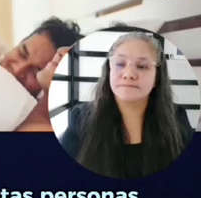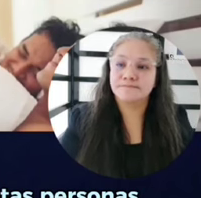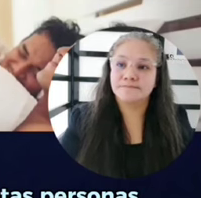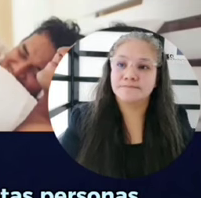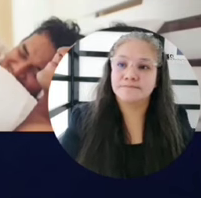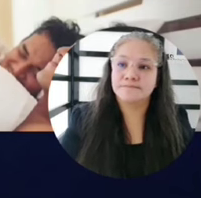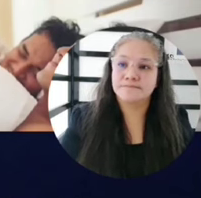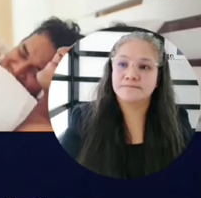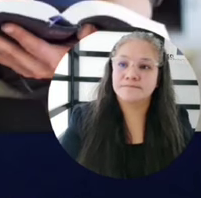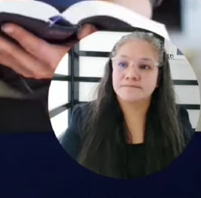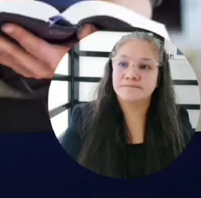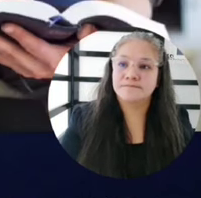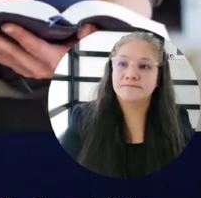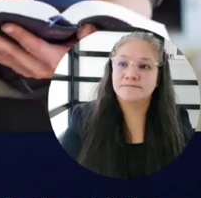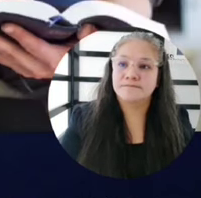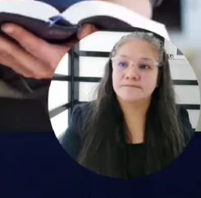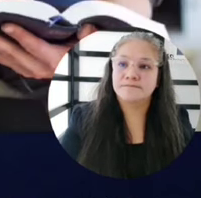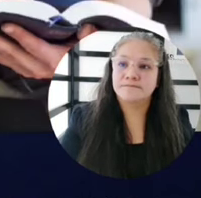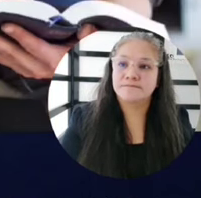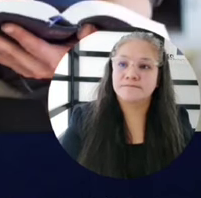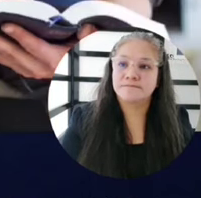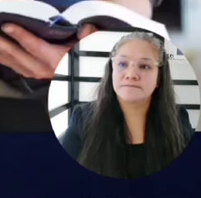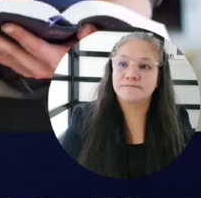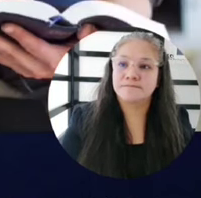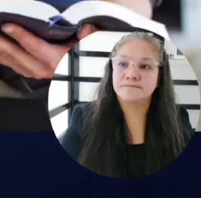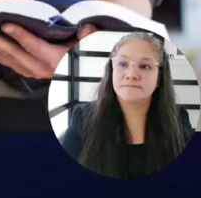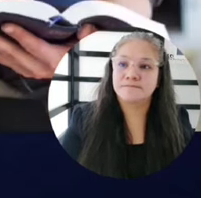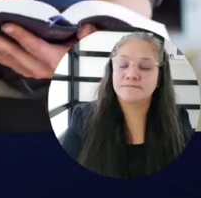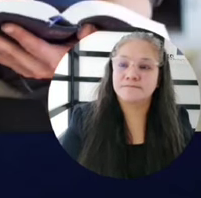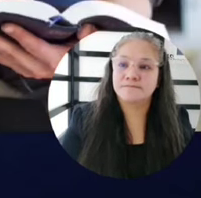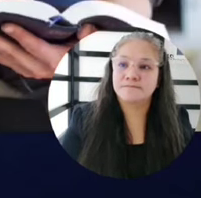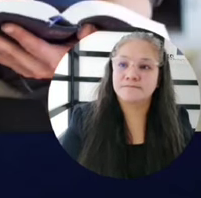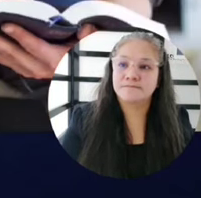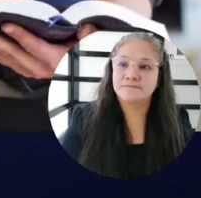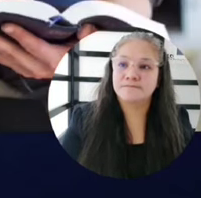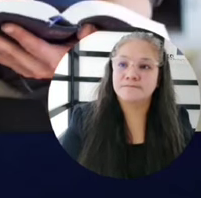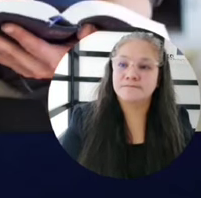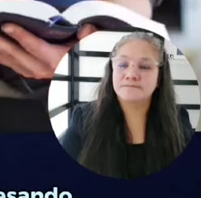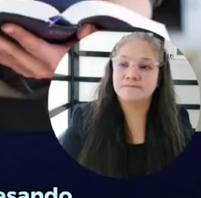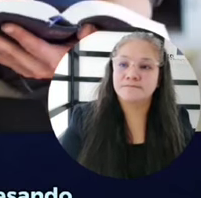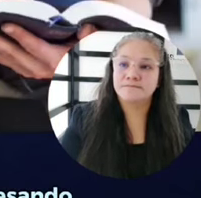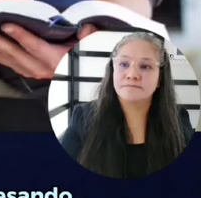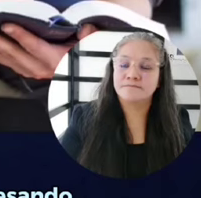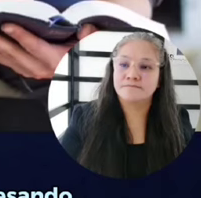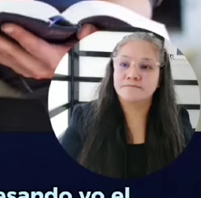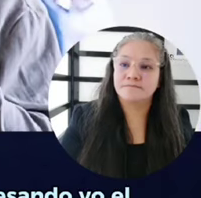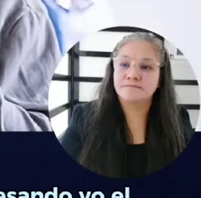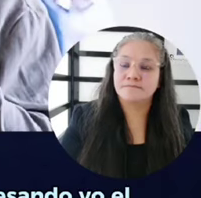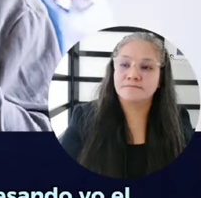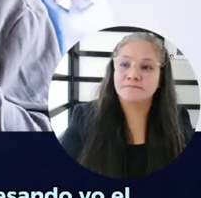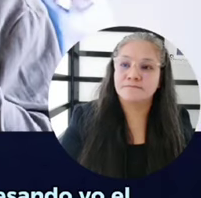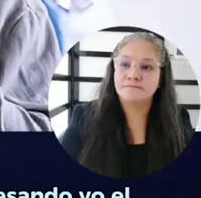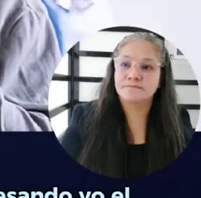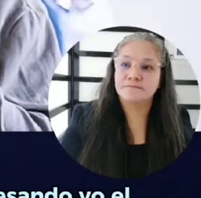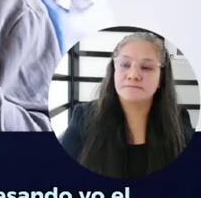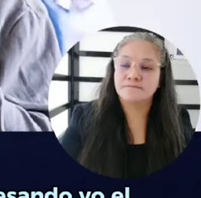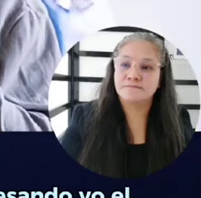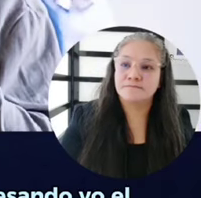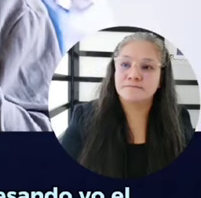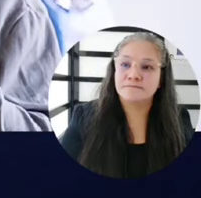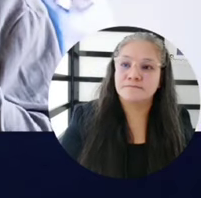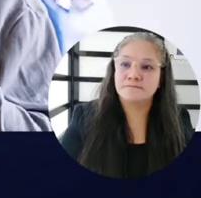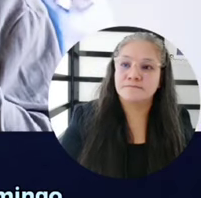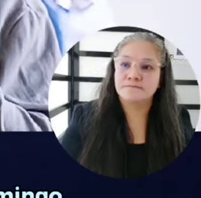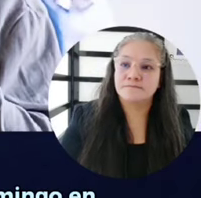condición pecaminosa, la sola lectura bíblica los ha hecho reaccionar? Un hombre, una vez, empezando yo el ministerio en la parte oriental